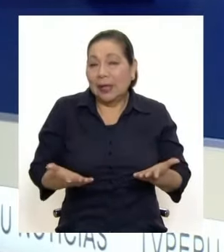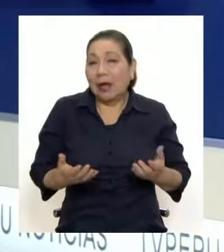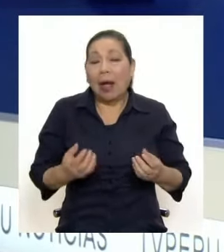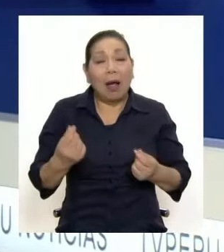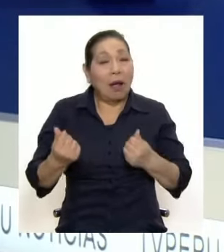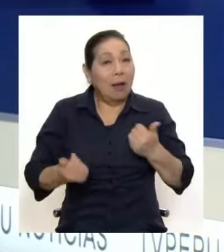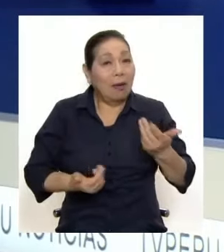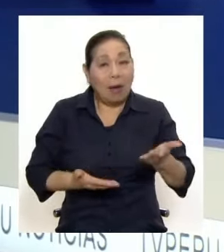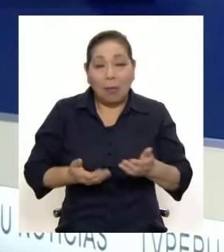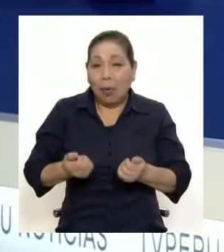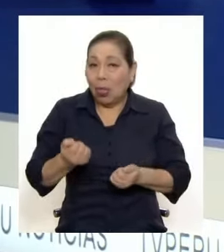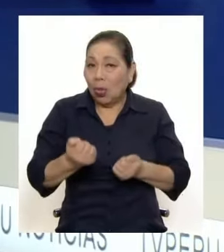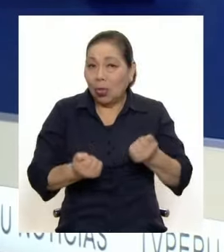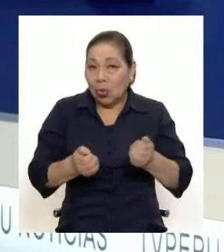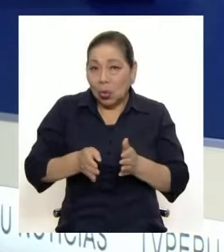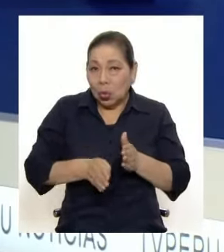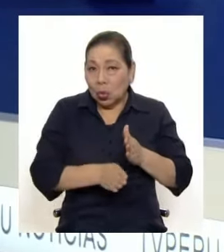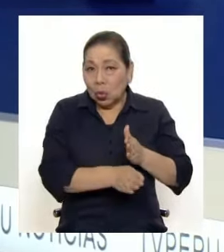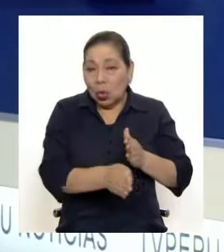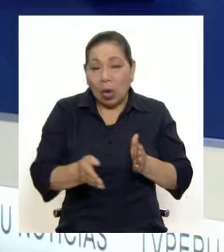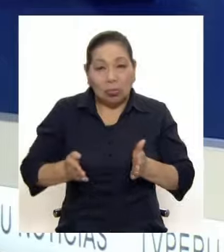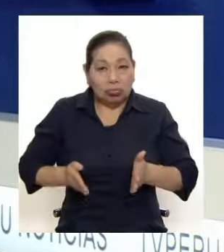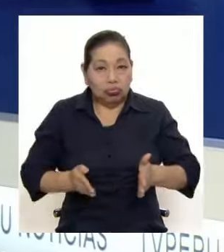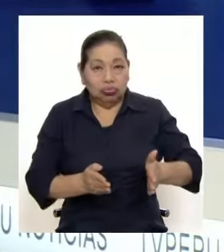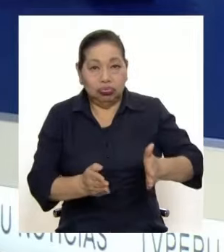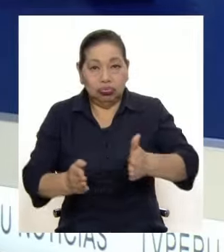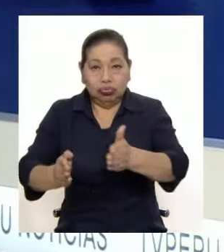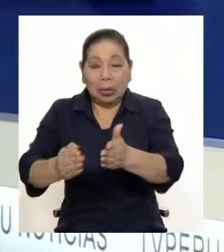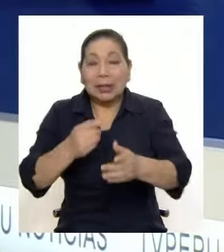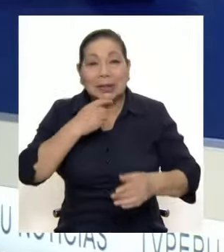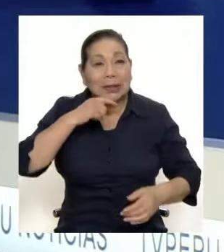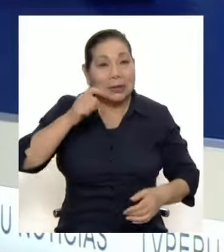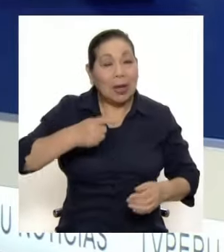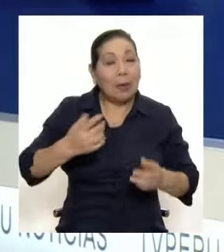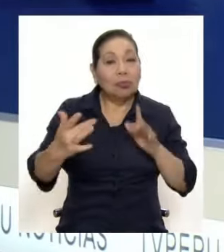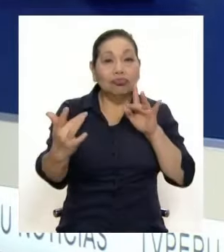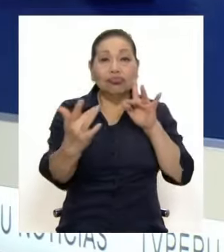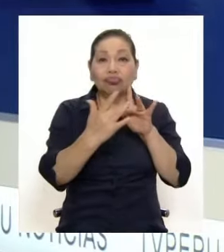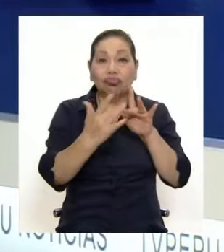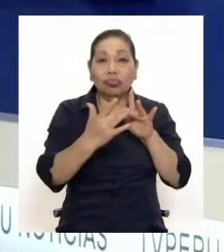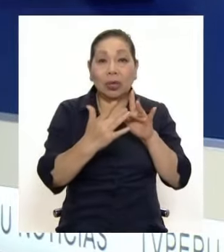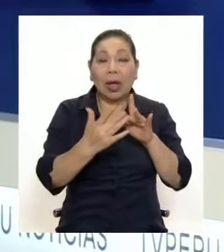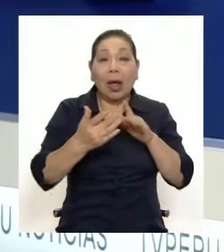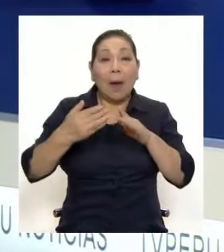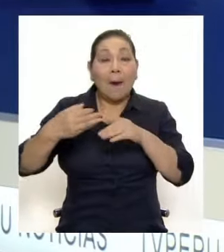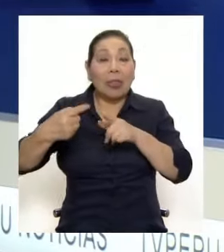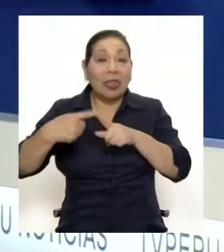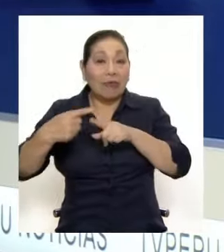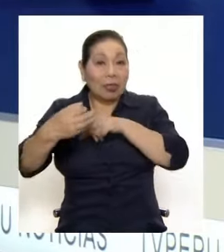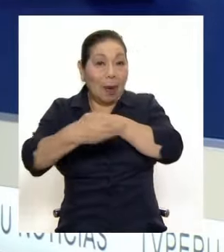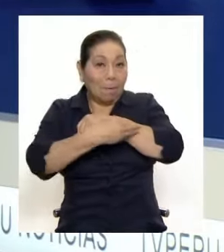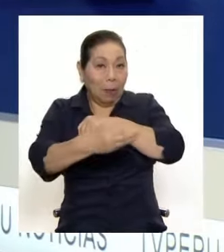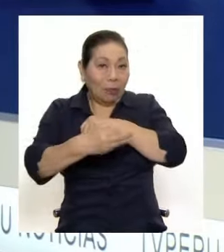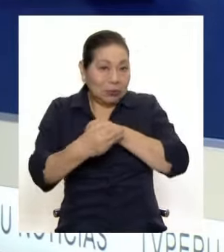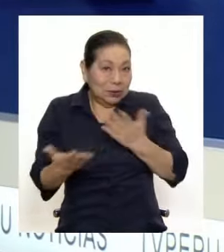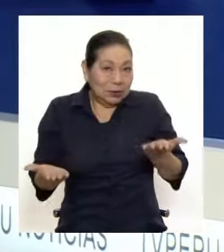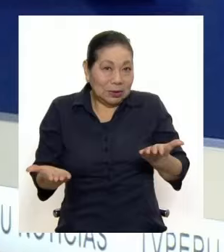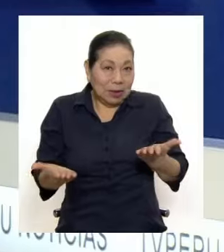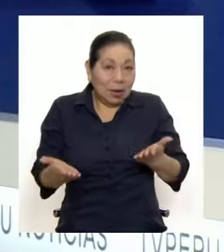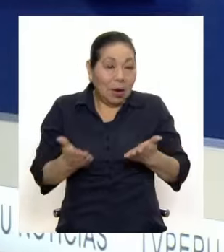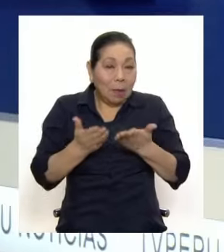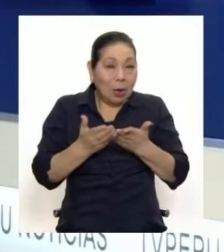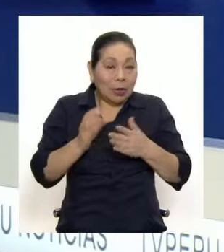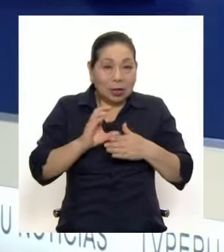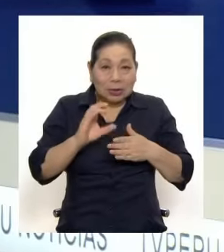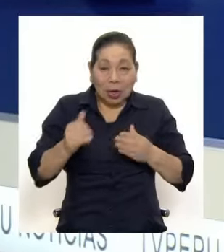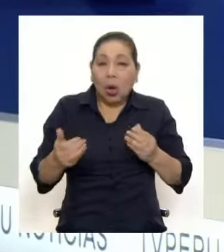agilizar Esa esa construcción de esa carretera central tan necesaria para conectar el interior del país con el puerto